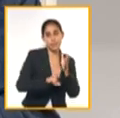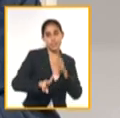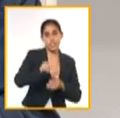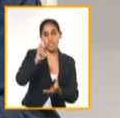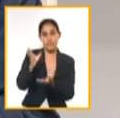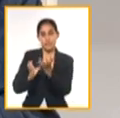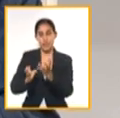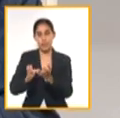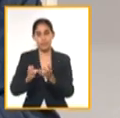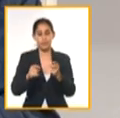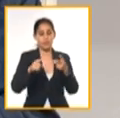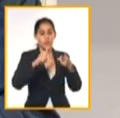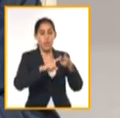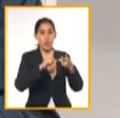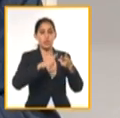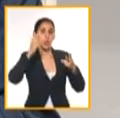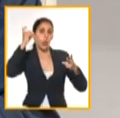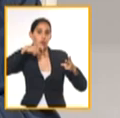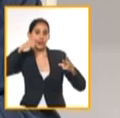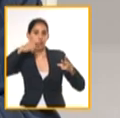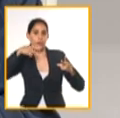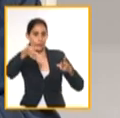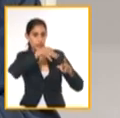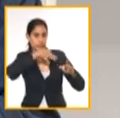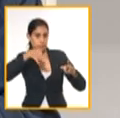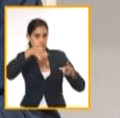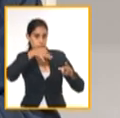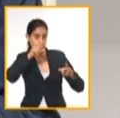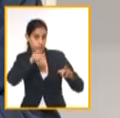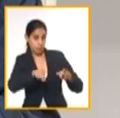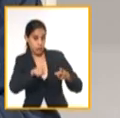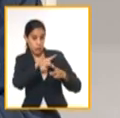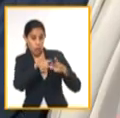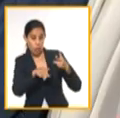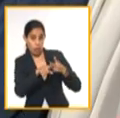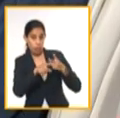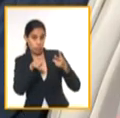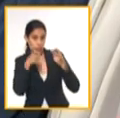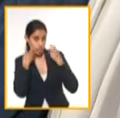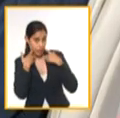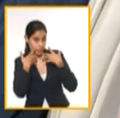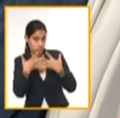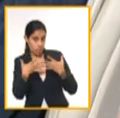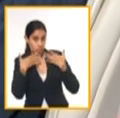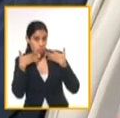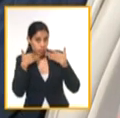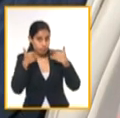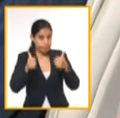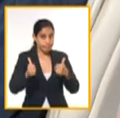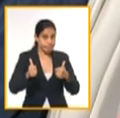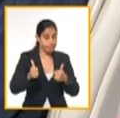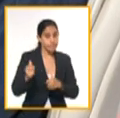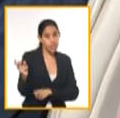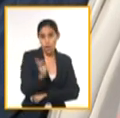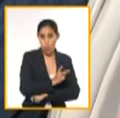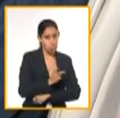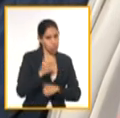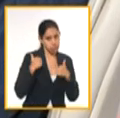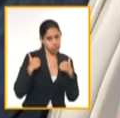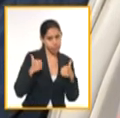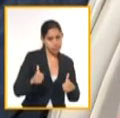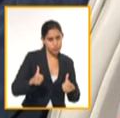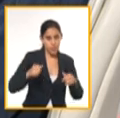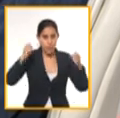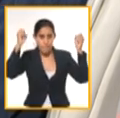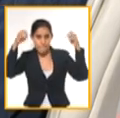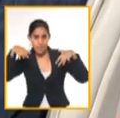están generando para el sistema. Esta incorporación, bueno... Eso me ha dicho, están trabajando muy eficientemente los dos. Sí, están trabajando muy eficientemente, generando casi más de